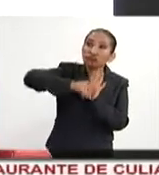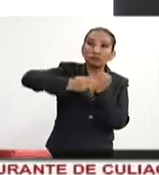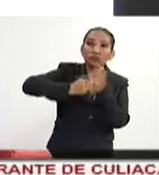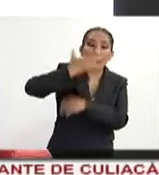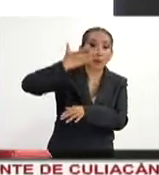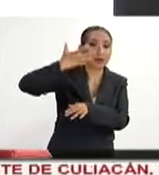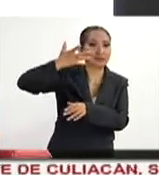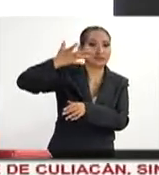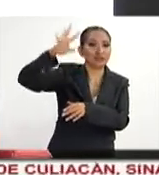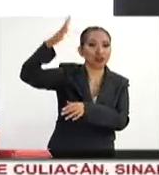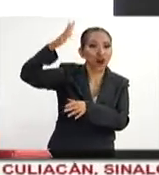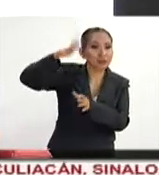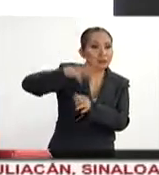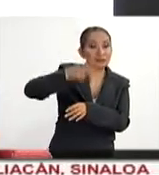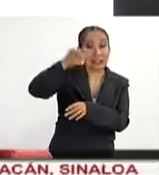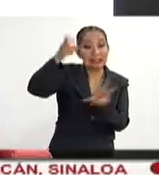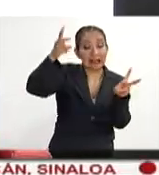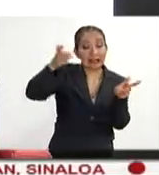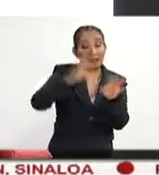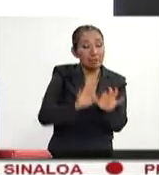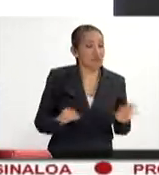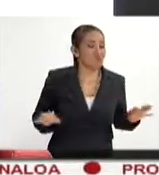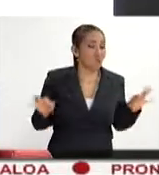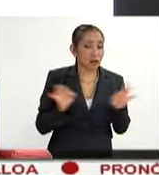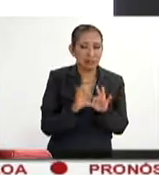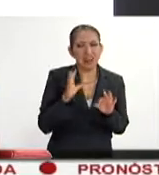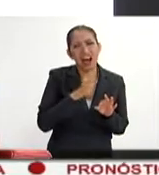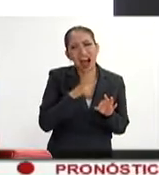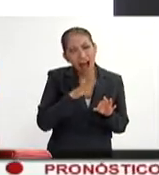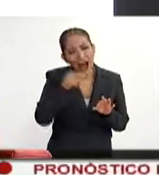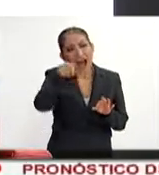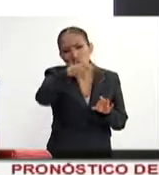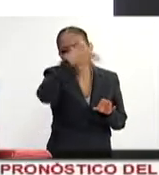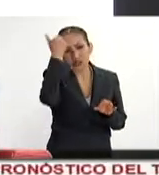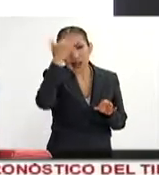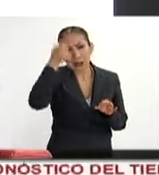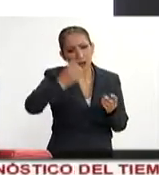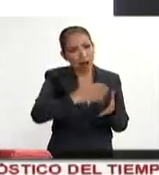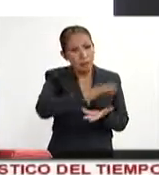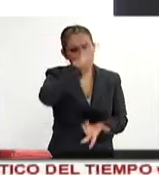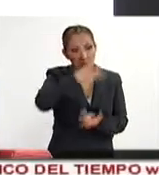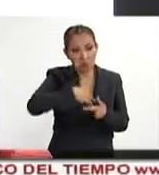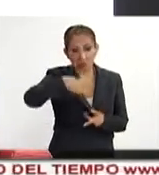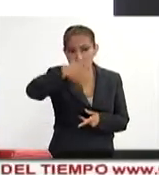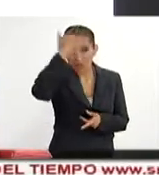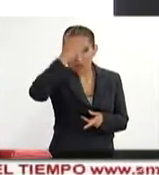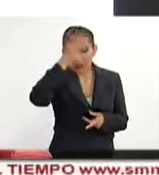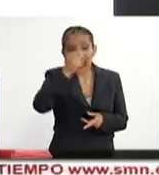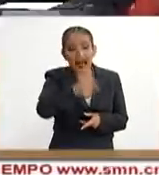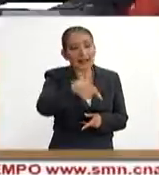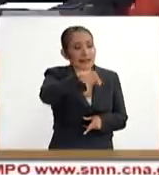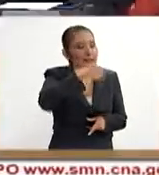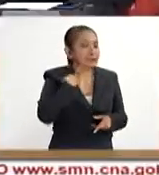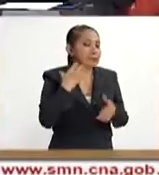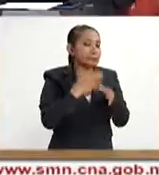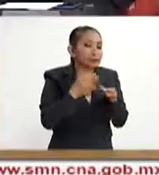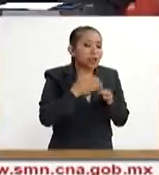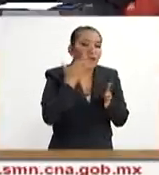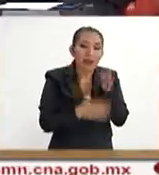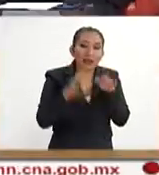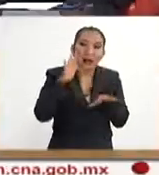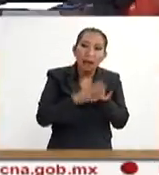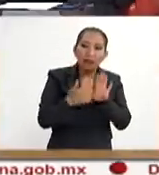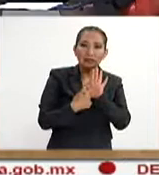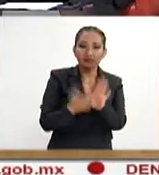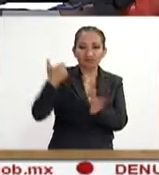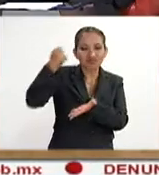renovables de energía. Es un tema muy nuevo. Sí hay un poco de desconocimiento, en este caso con la gente. Faltan más